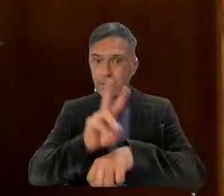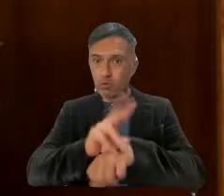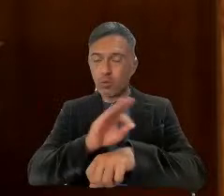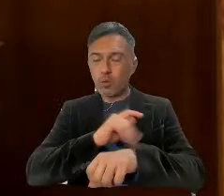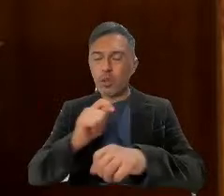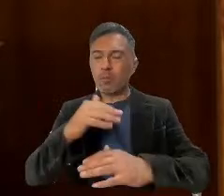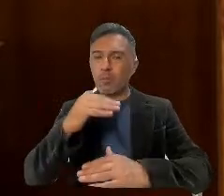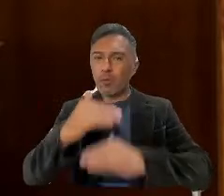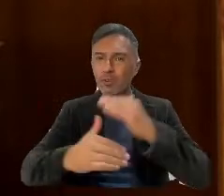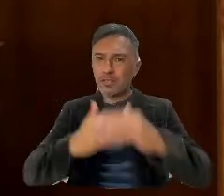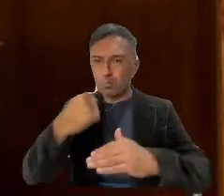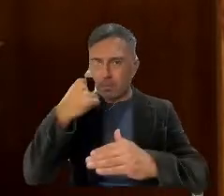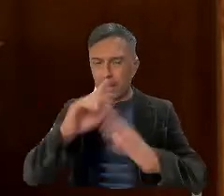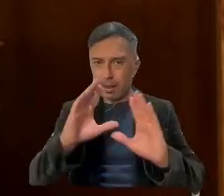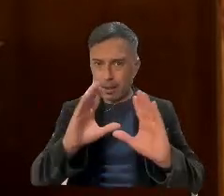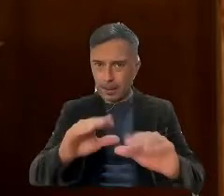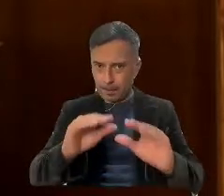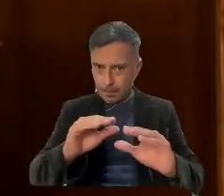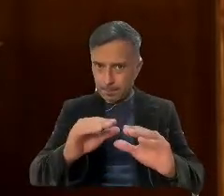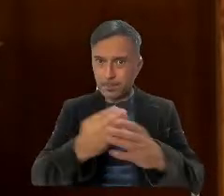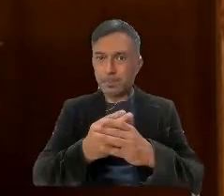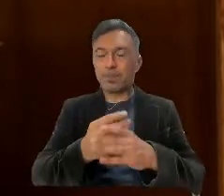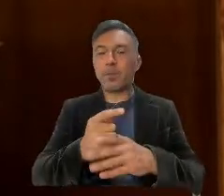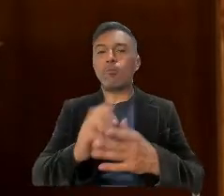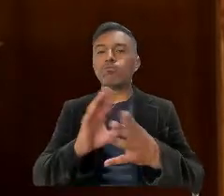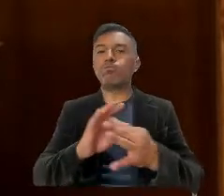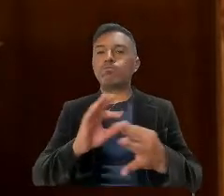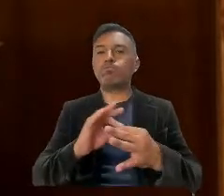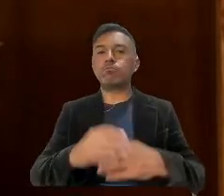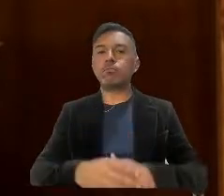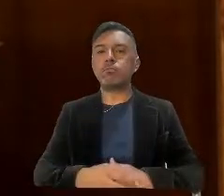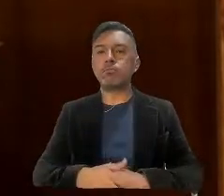capacitación para que definan